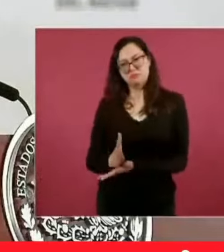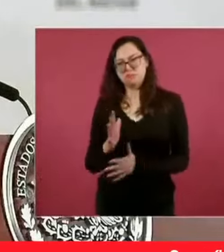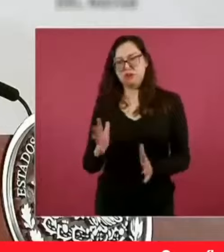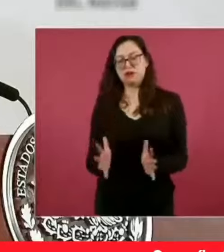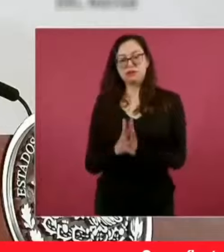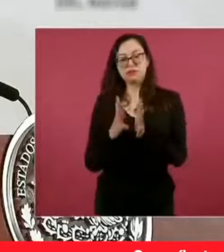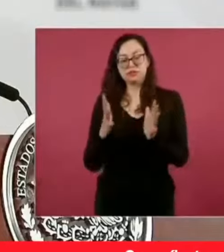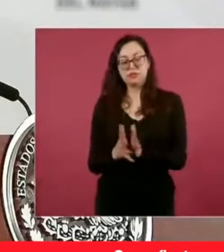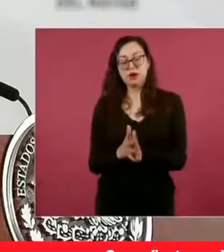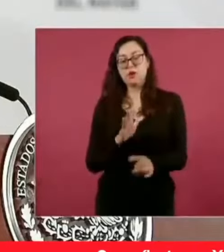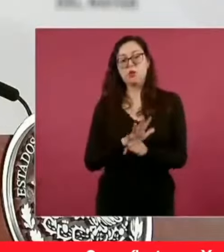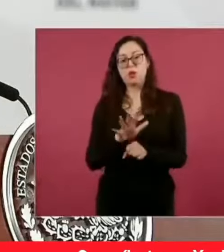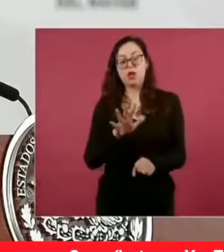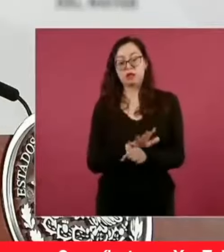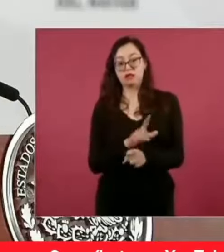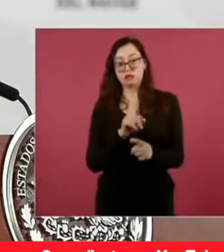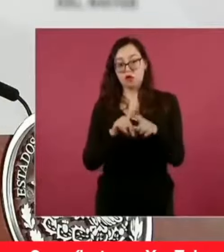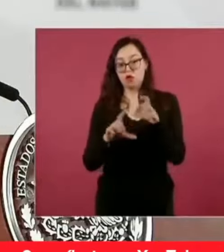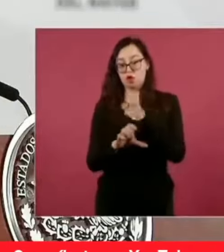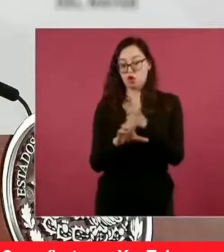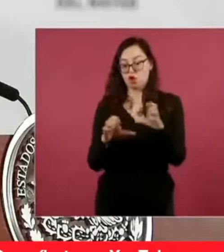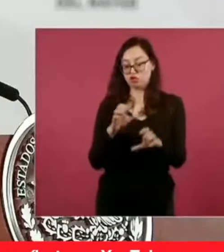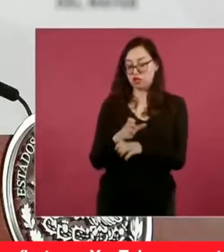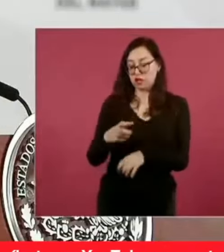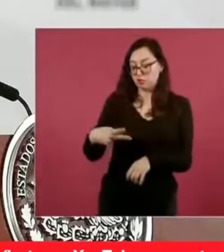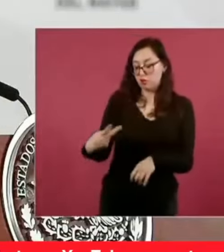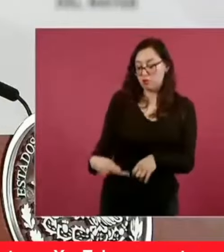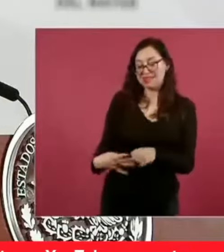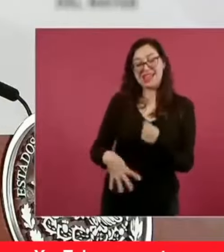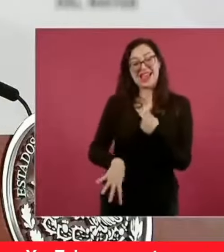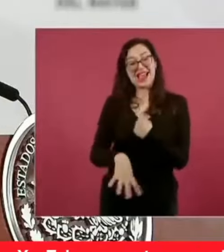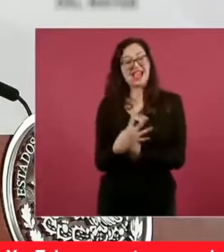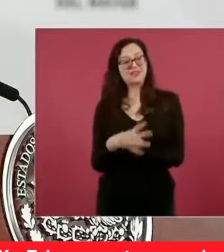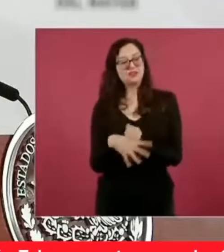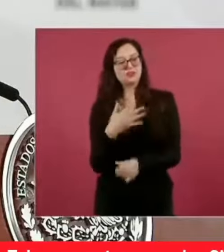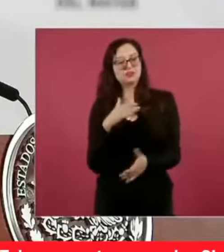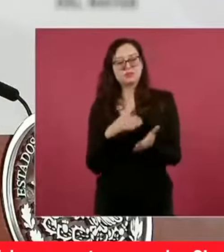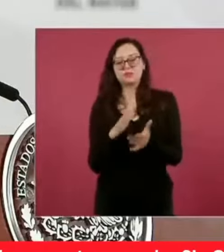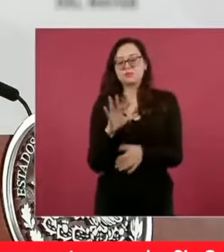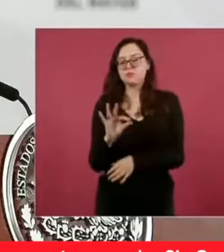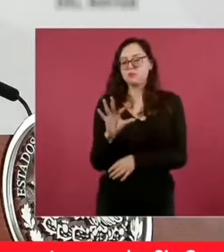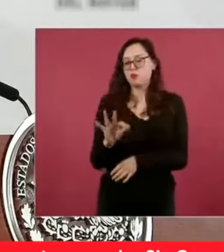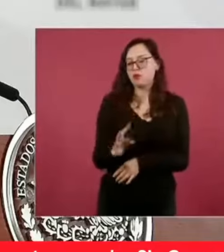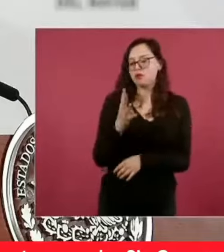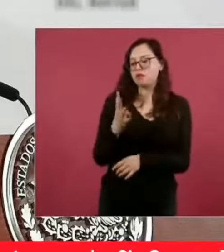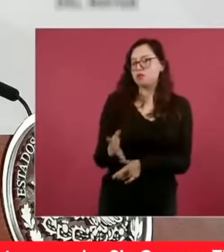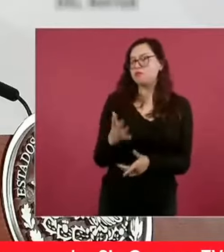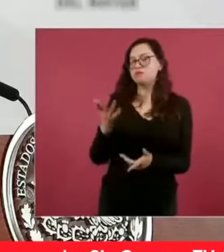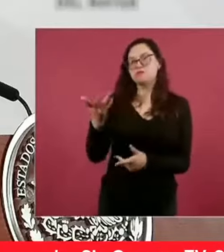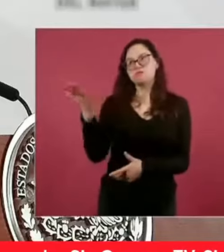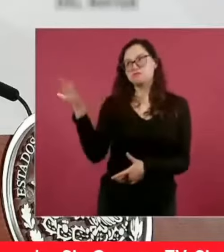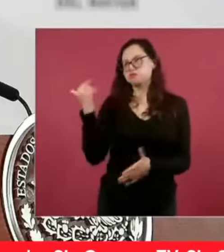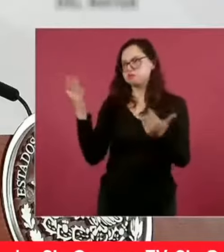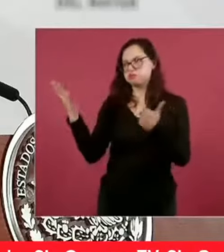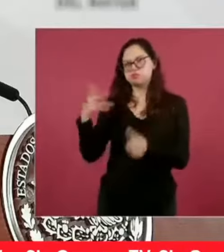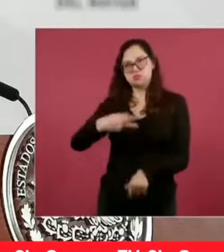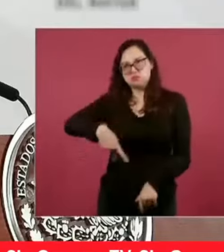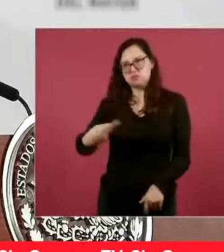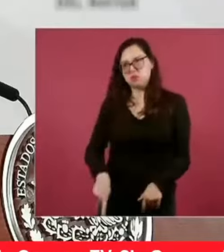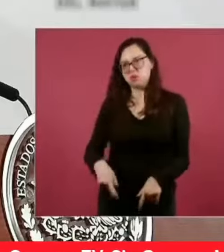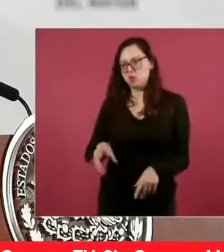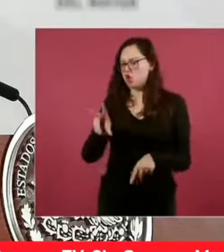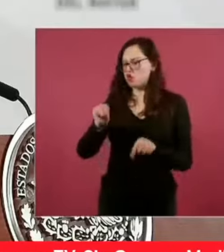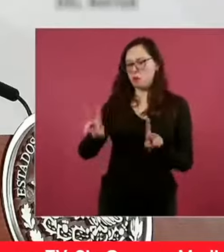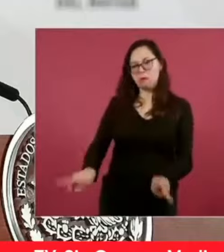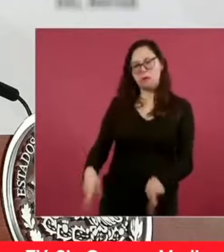hemos repatriado al momento 14,048 piezas a nuestro país, y también al movimiento original